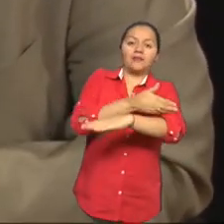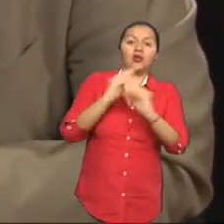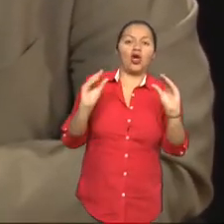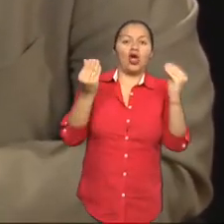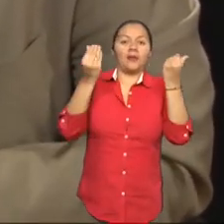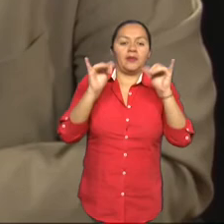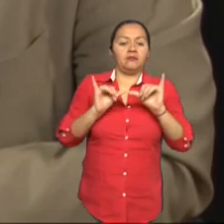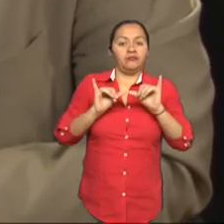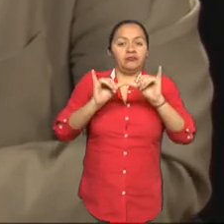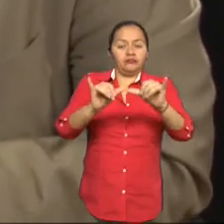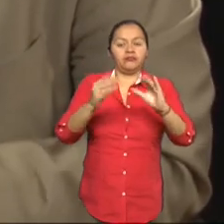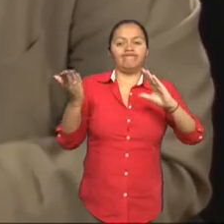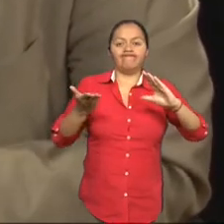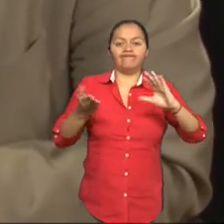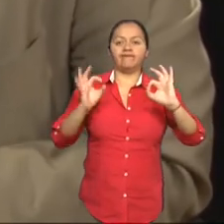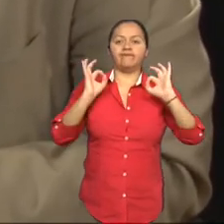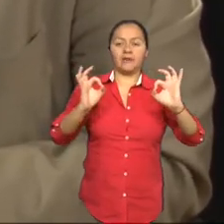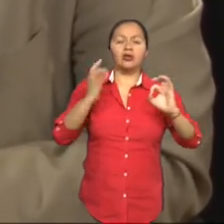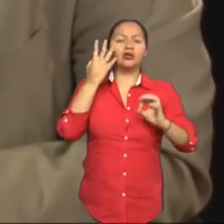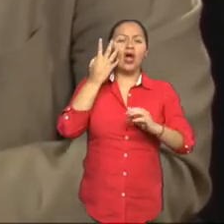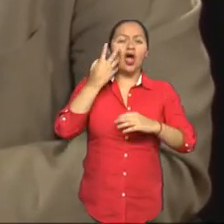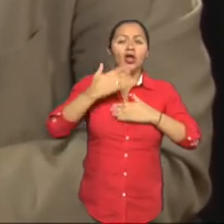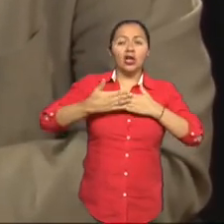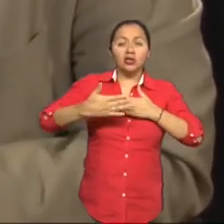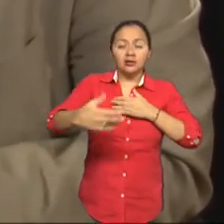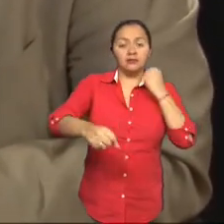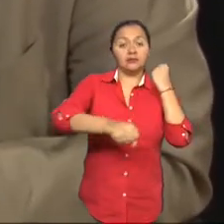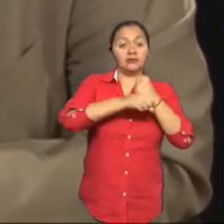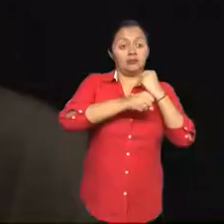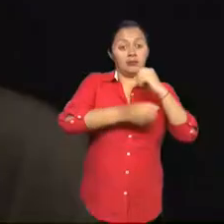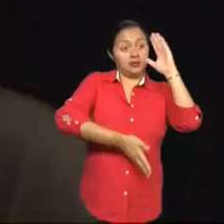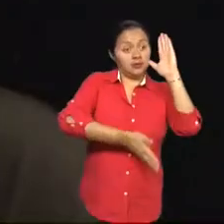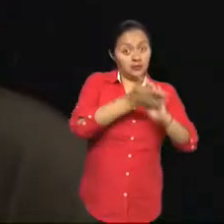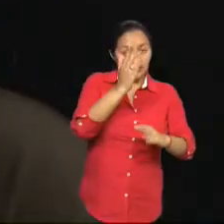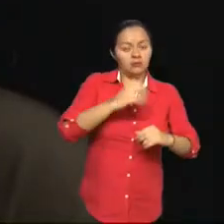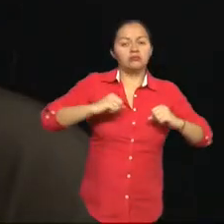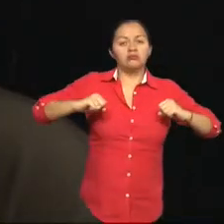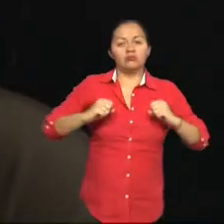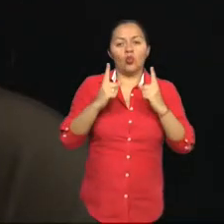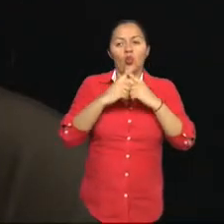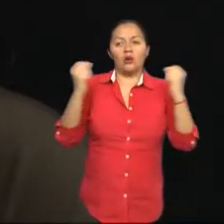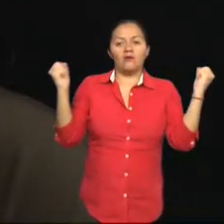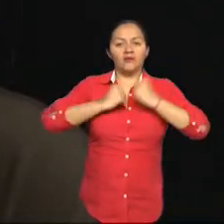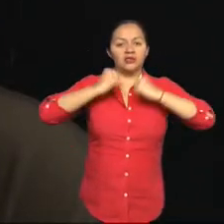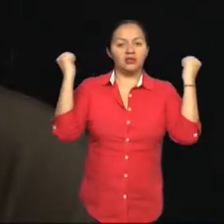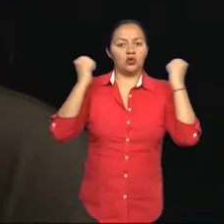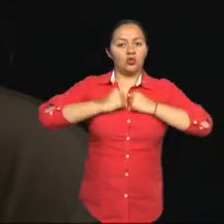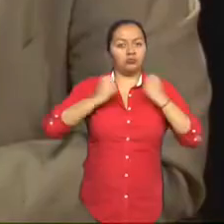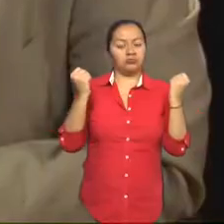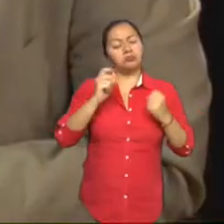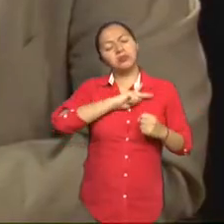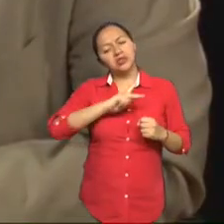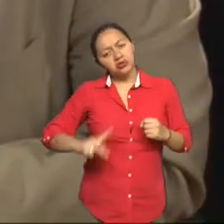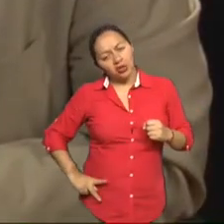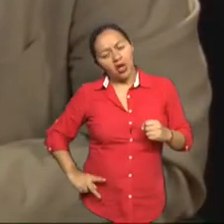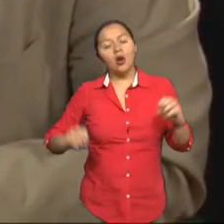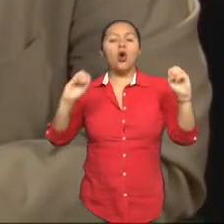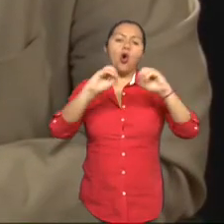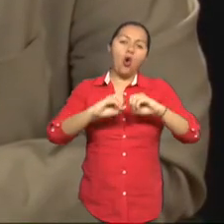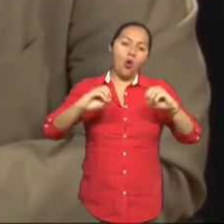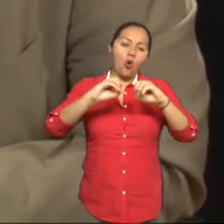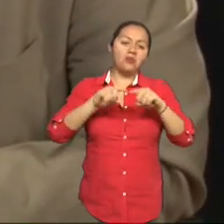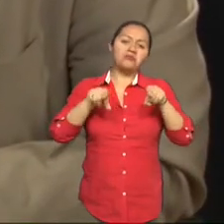se mantiene con esa disciplina, de que todos los días antes de ir a su trabajo va a hacer una actividad física, ya sea personal porque ya la conoce o con